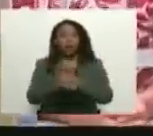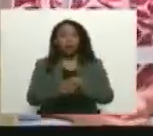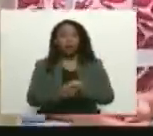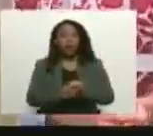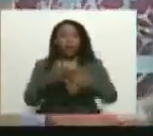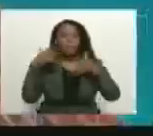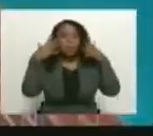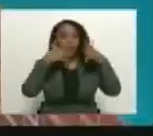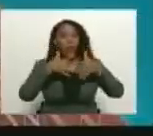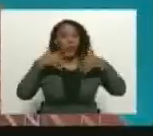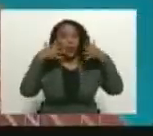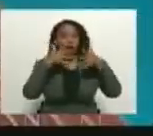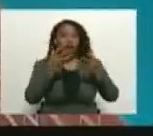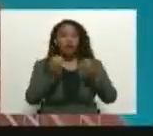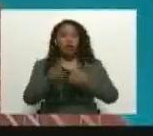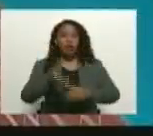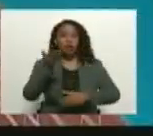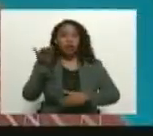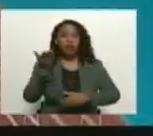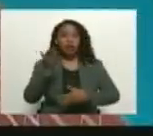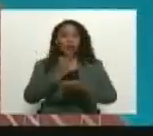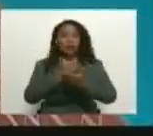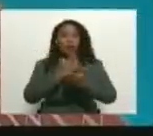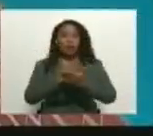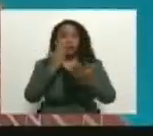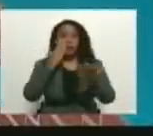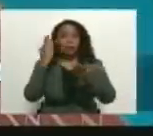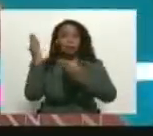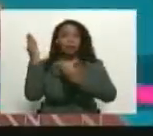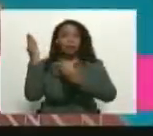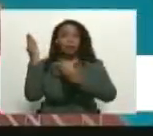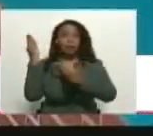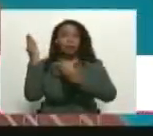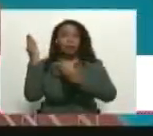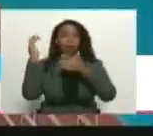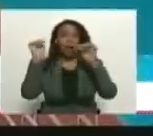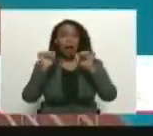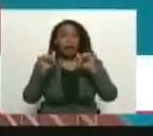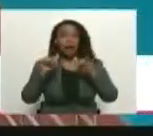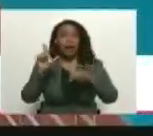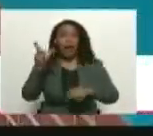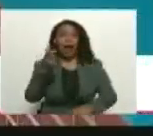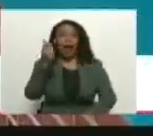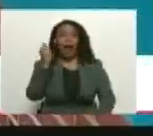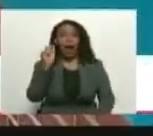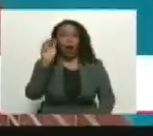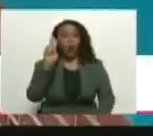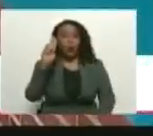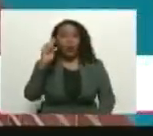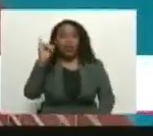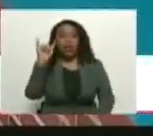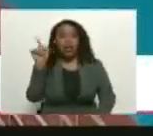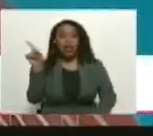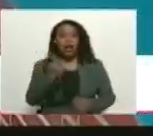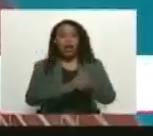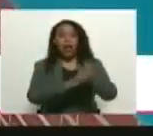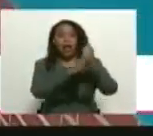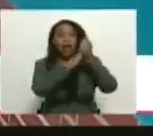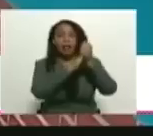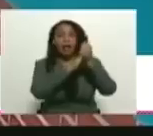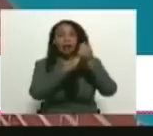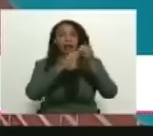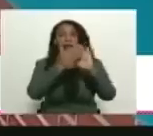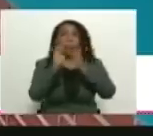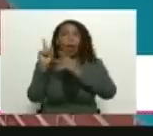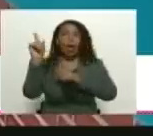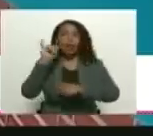orientación este importante centro asistencial de salud. Me acompaña, en este caso, Gauri, nuestra líder de comunidad, la que hizo el